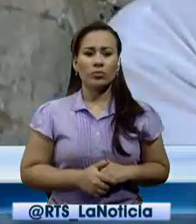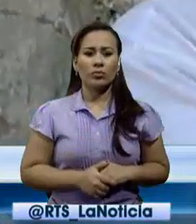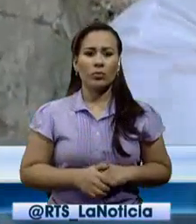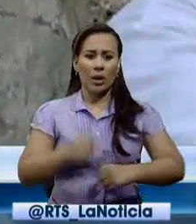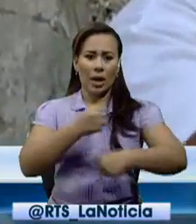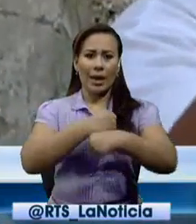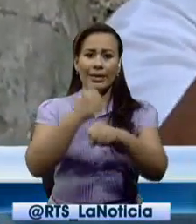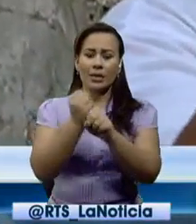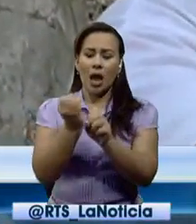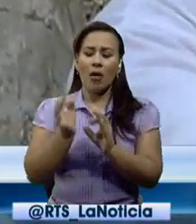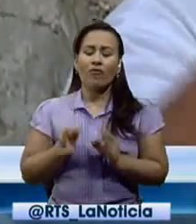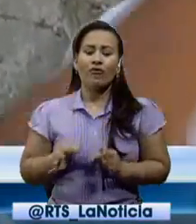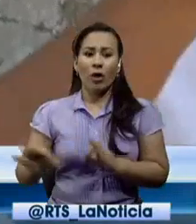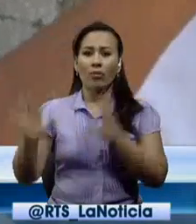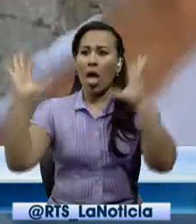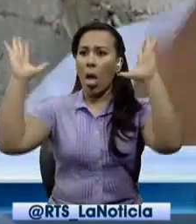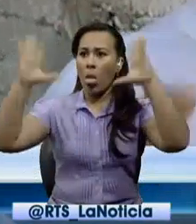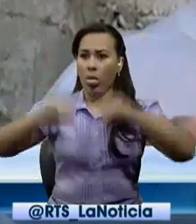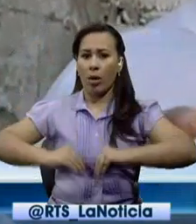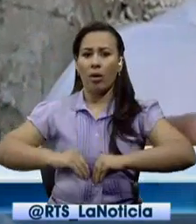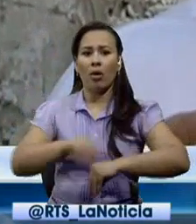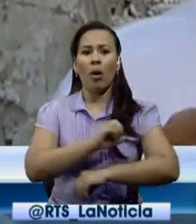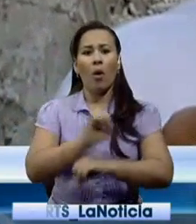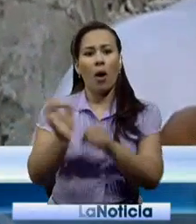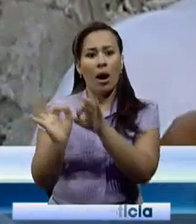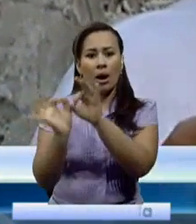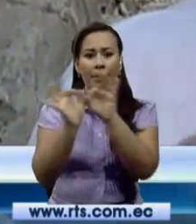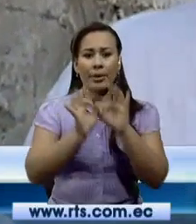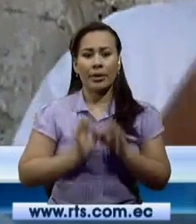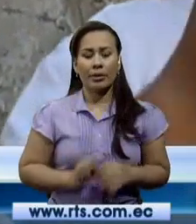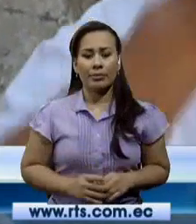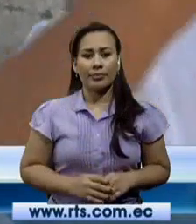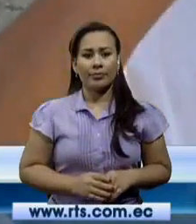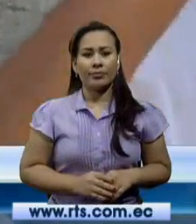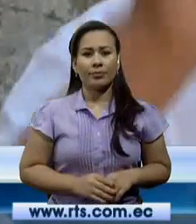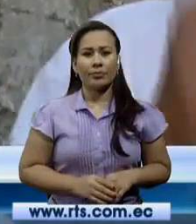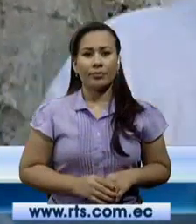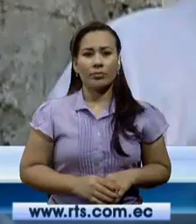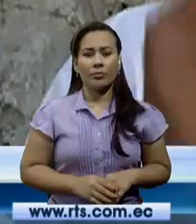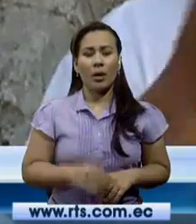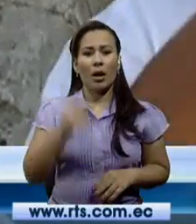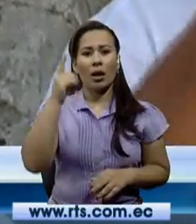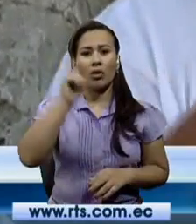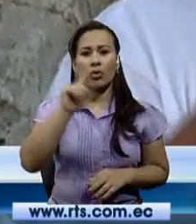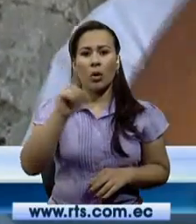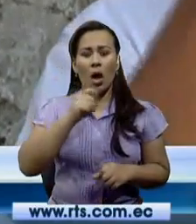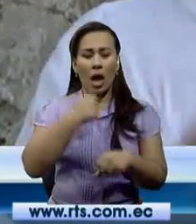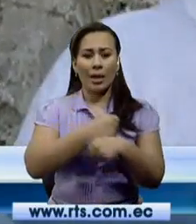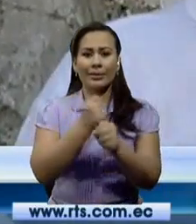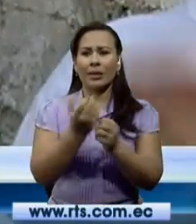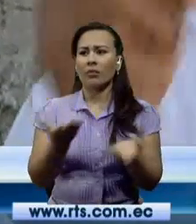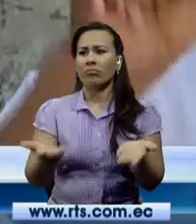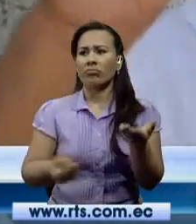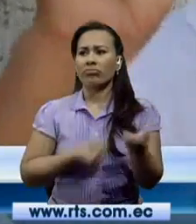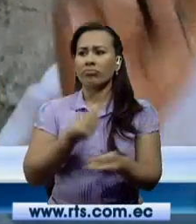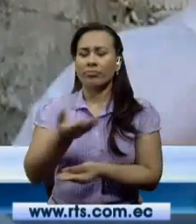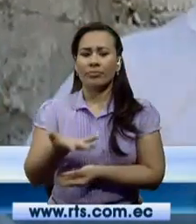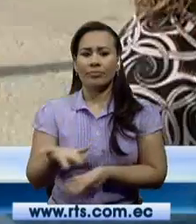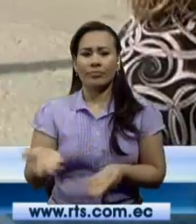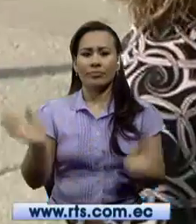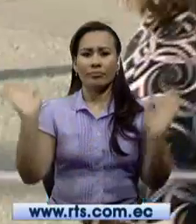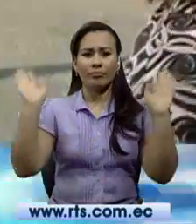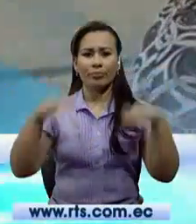hacer la forma que desbaraten eso o arreglen. Lo hagan lo que van a hacer, si dije que iban a hacer un padre, pero no han